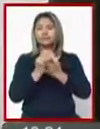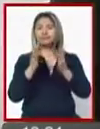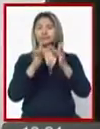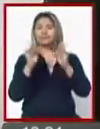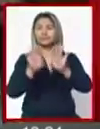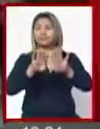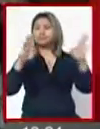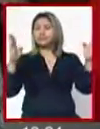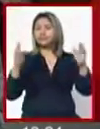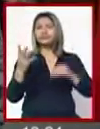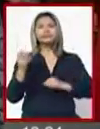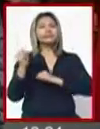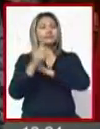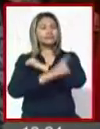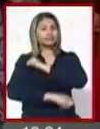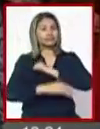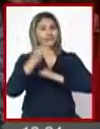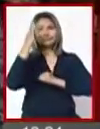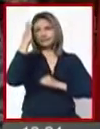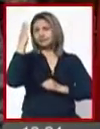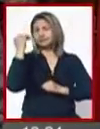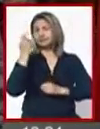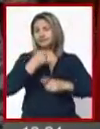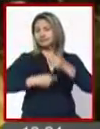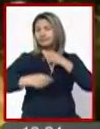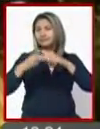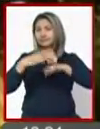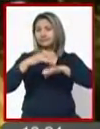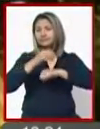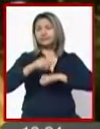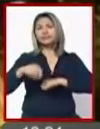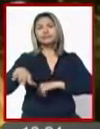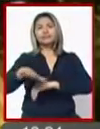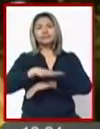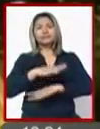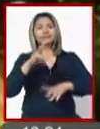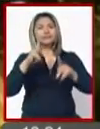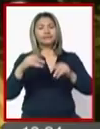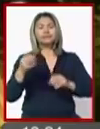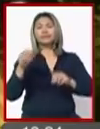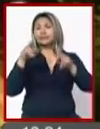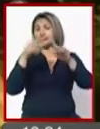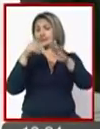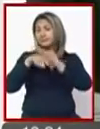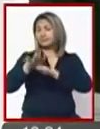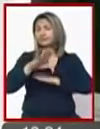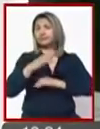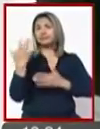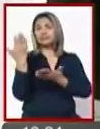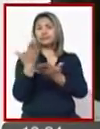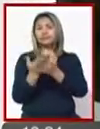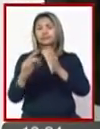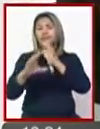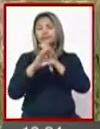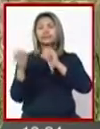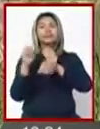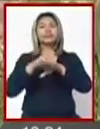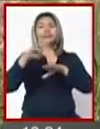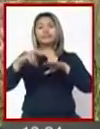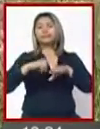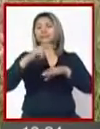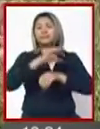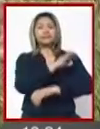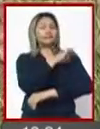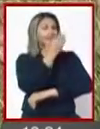tiene abierto un proceso penal por tráfico de tierra. Denuncian que los supuestos avasalladores han llegado en camiones y de